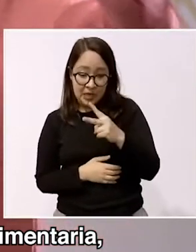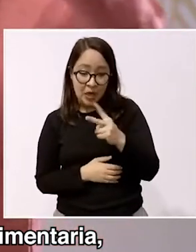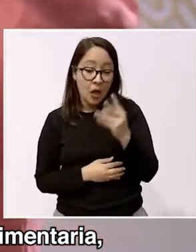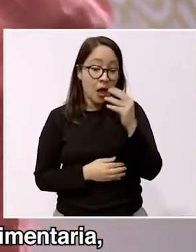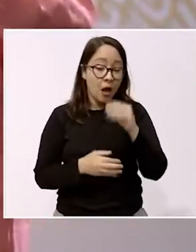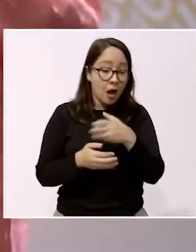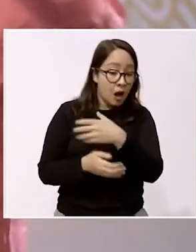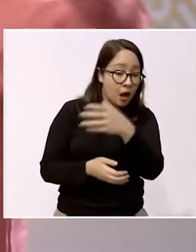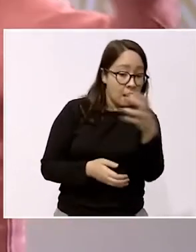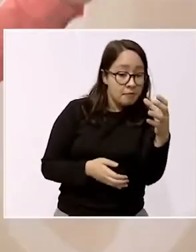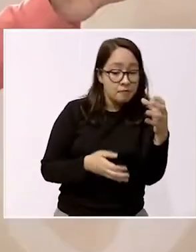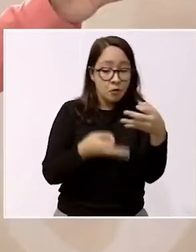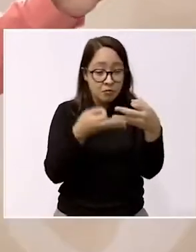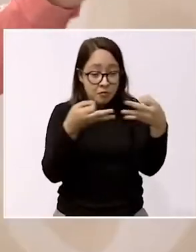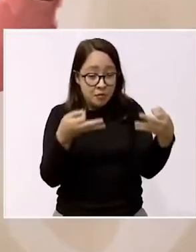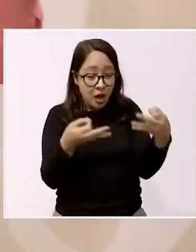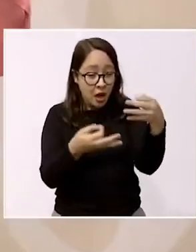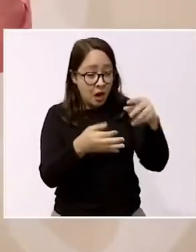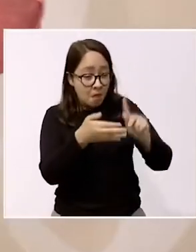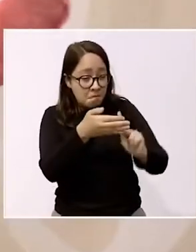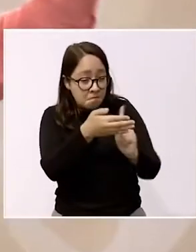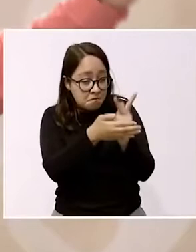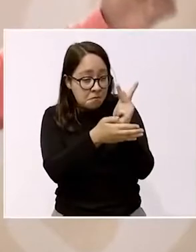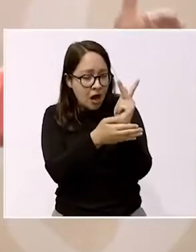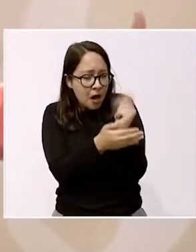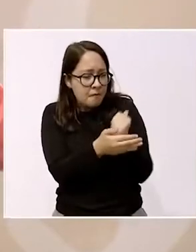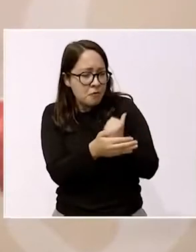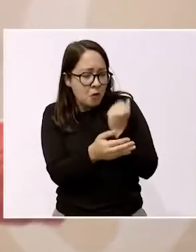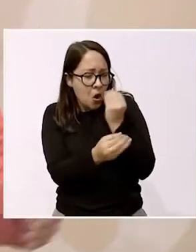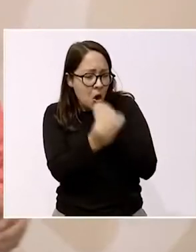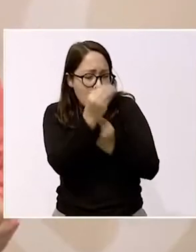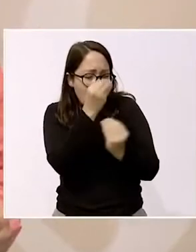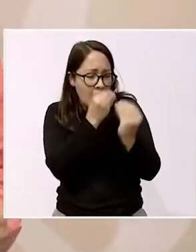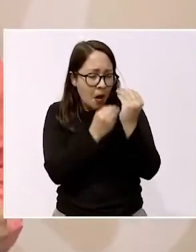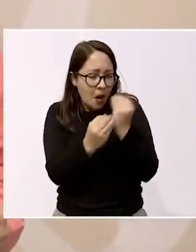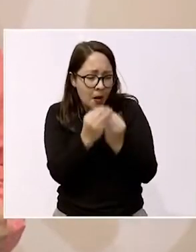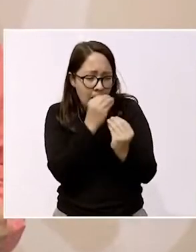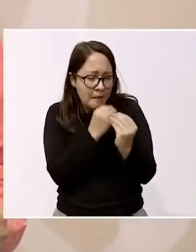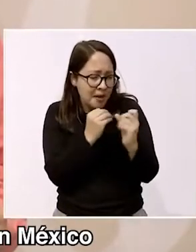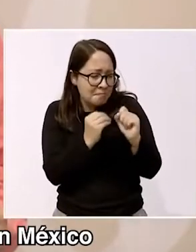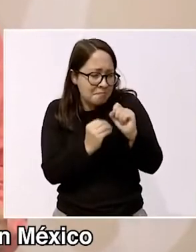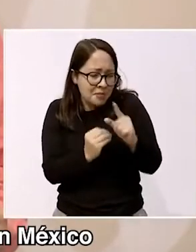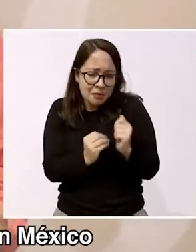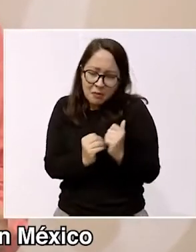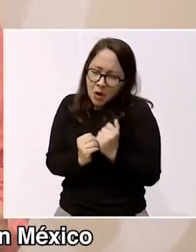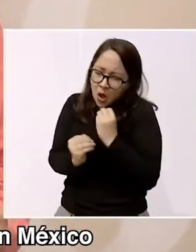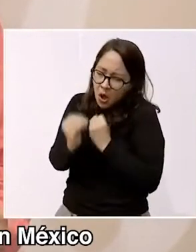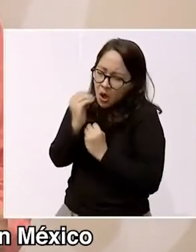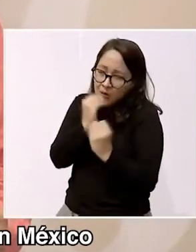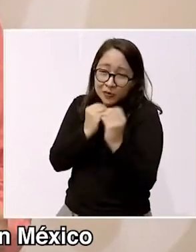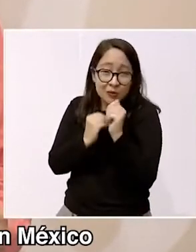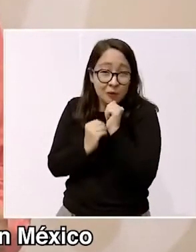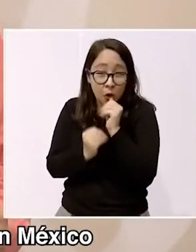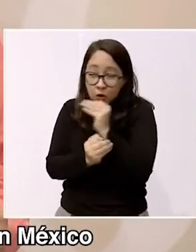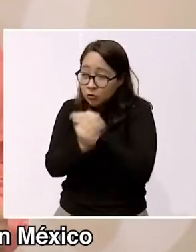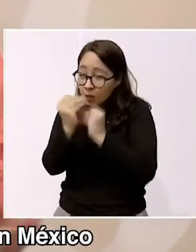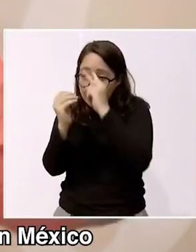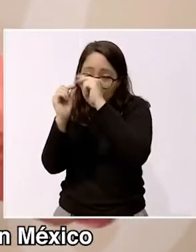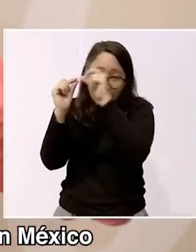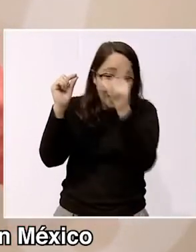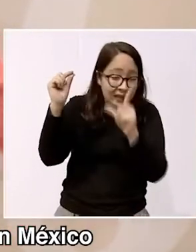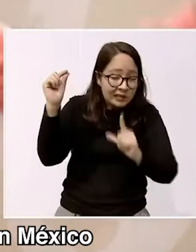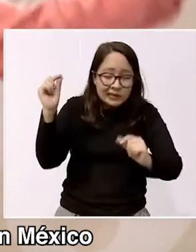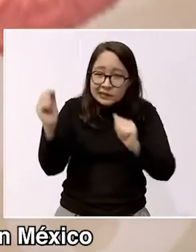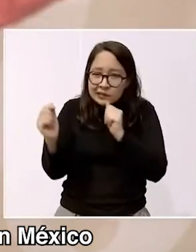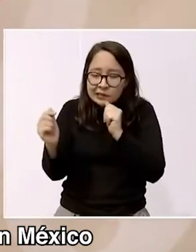alimentaria, estamos quitando los aranceles, los impuestos,